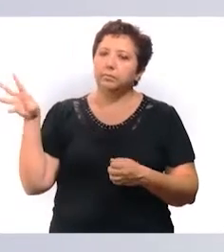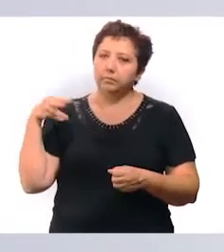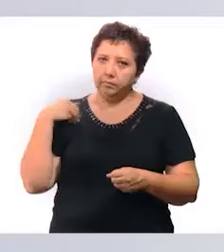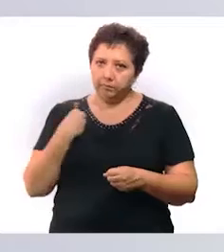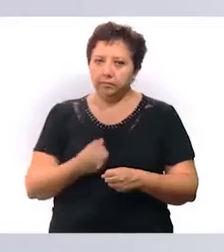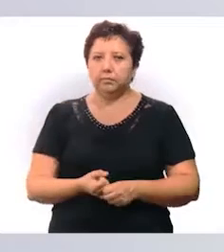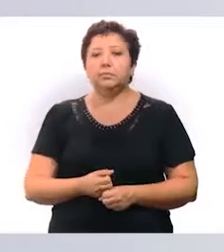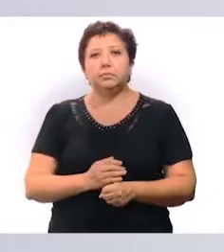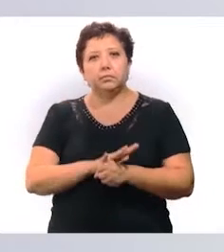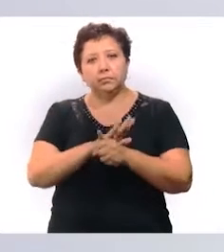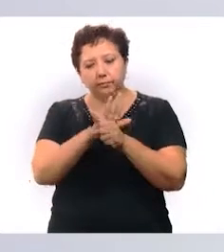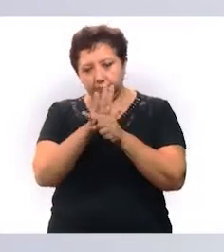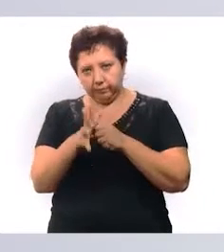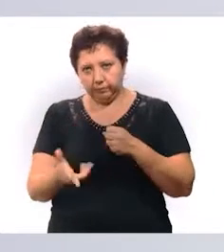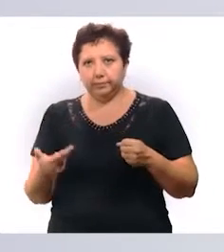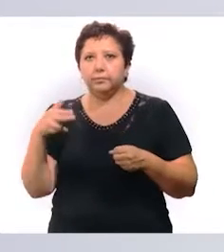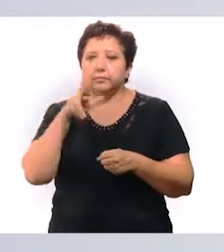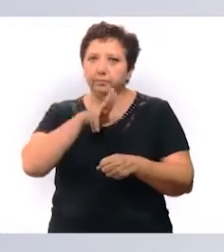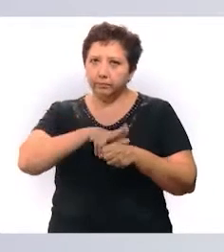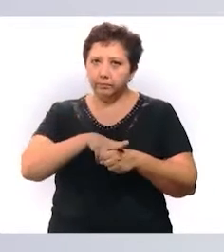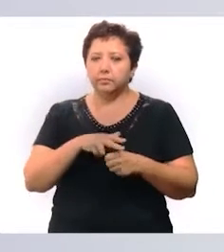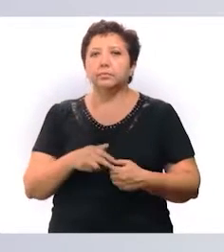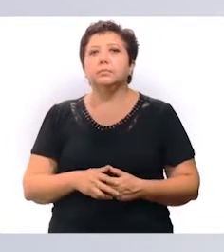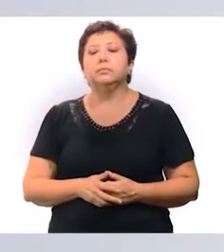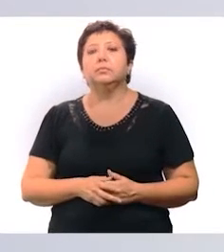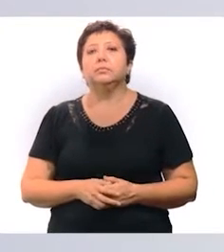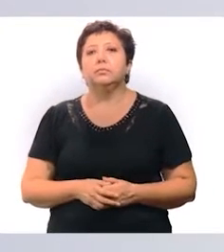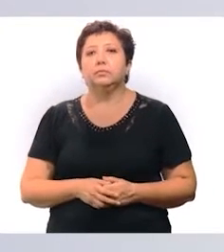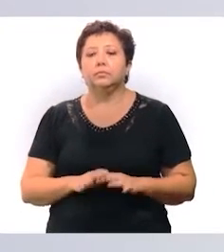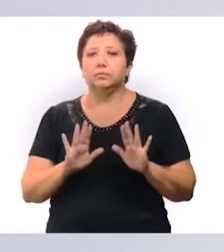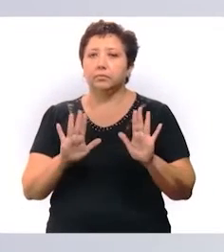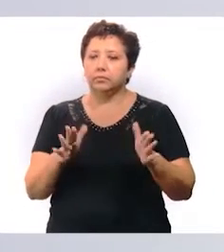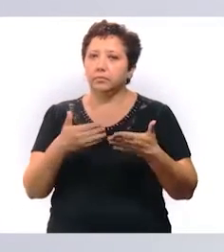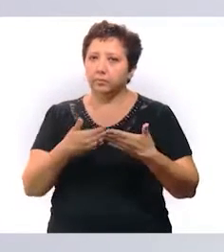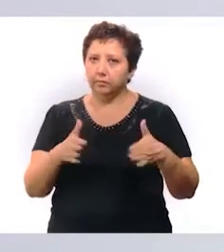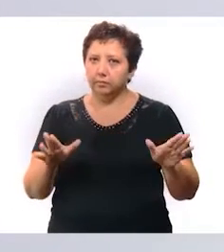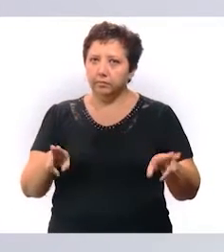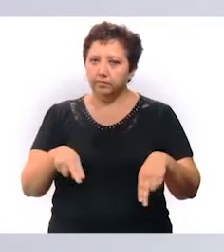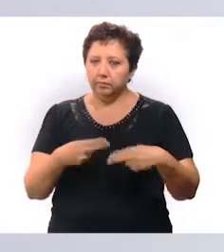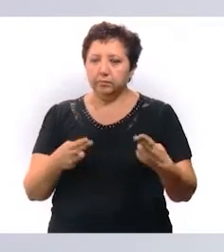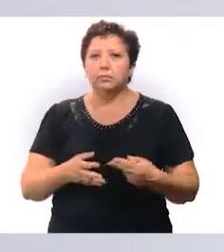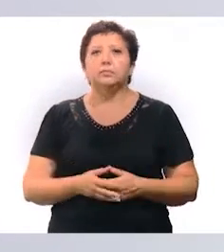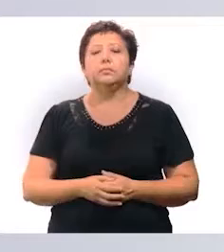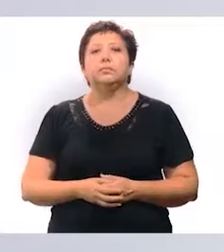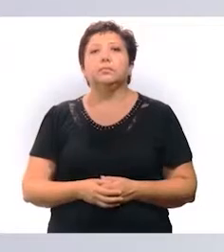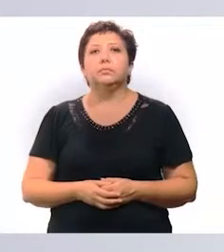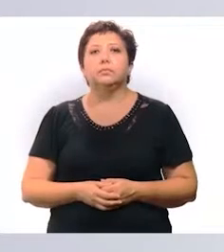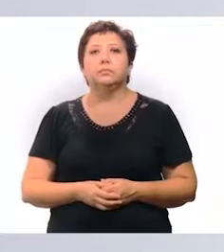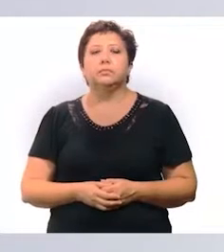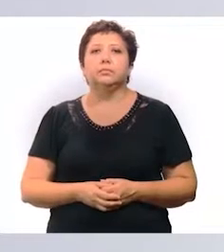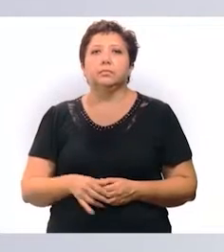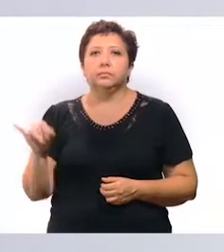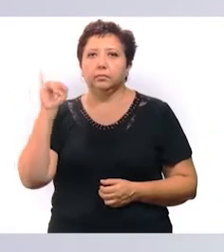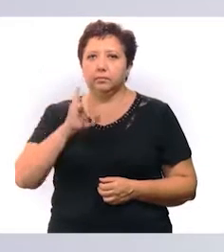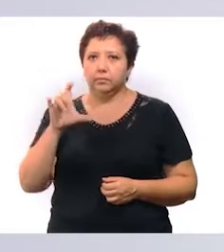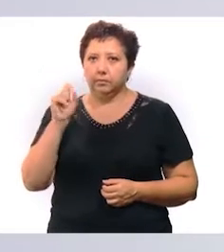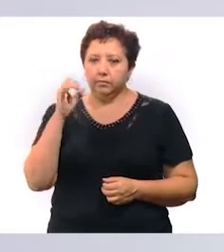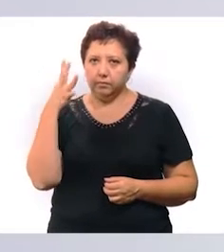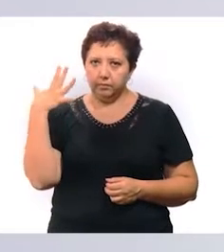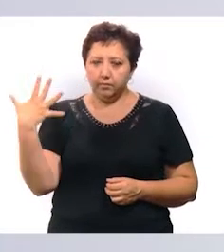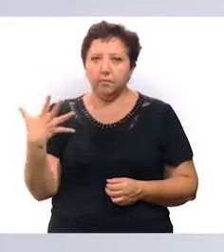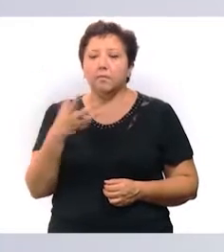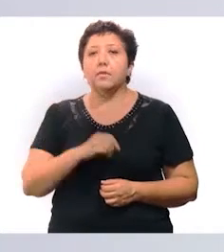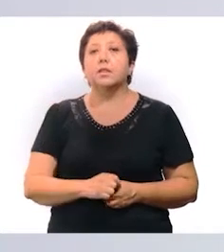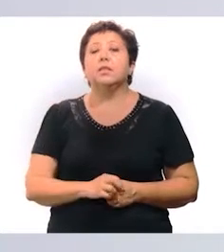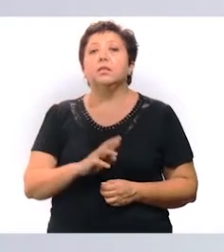sanitarias, para evitar comprometer nuestra capacidad hospitalaria e interrumpir el proceso de reactivación económica. El jueves 25